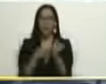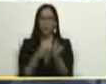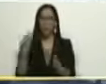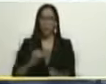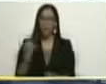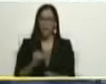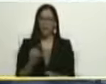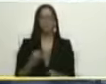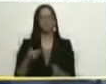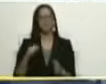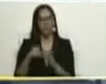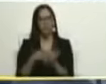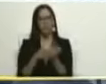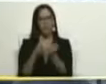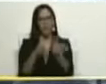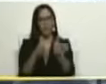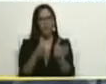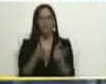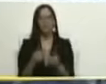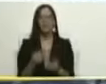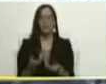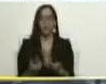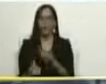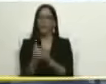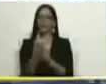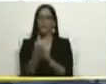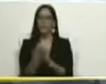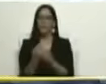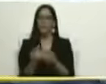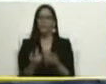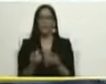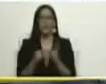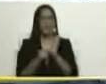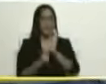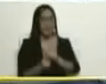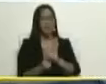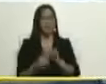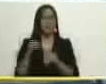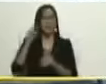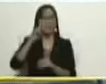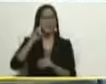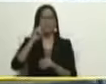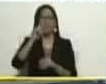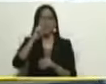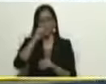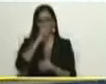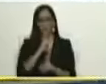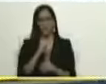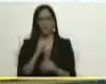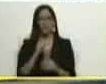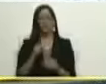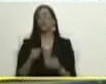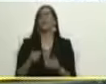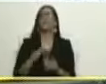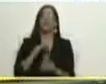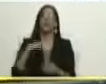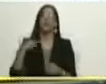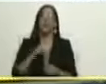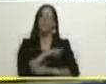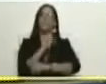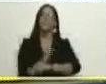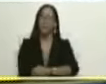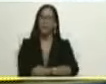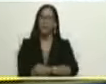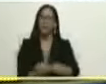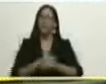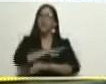los caminos que nos van a señalar el siglo XXI para que nuestra región se inserte con poder, con